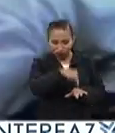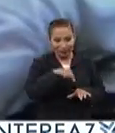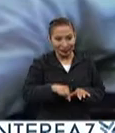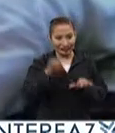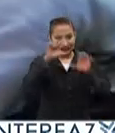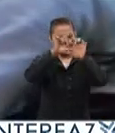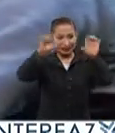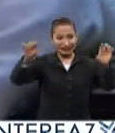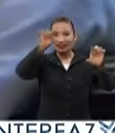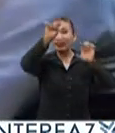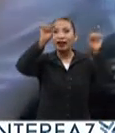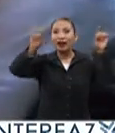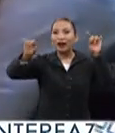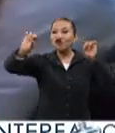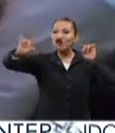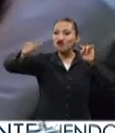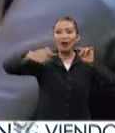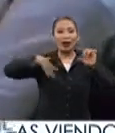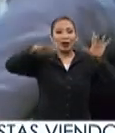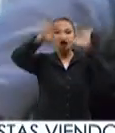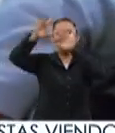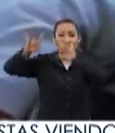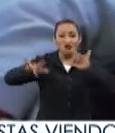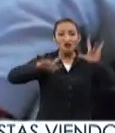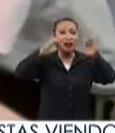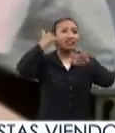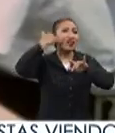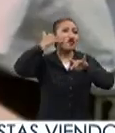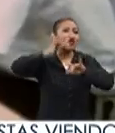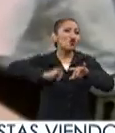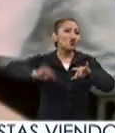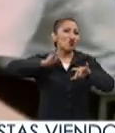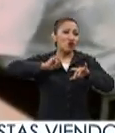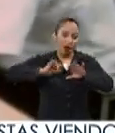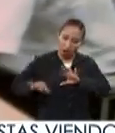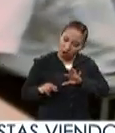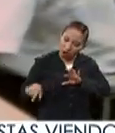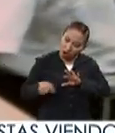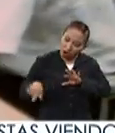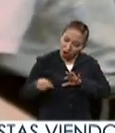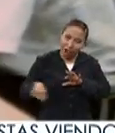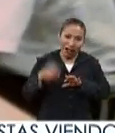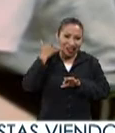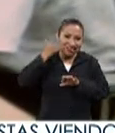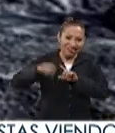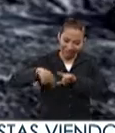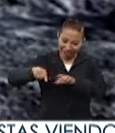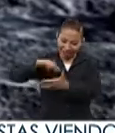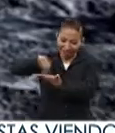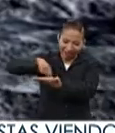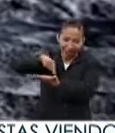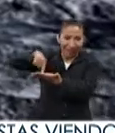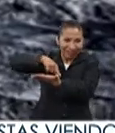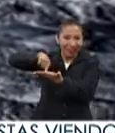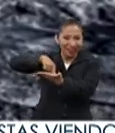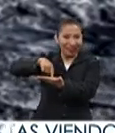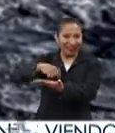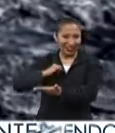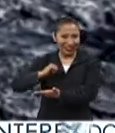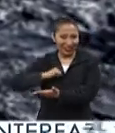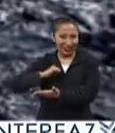parte superior un disco de aquellos teléfonos viejos donde se marcaba con disco.